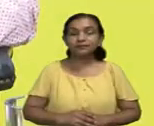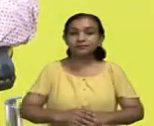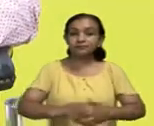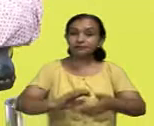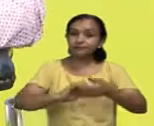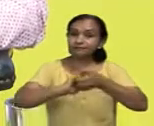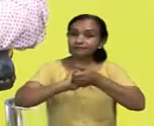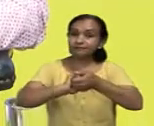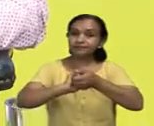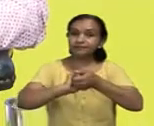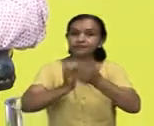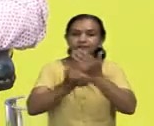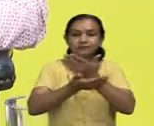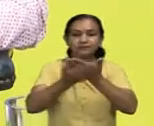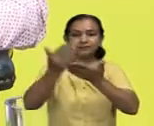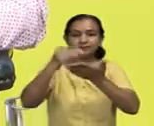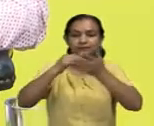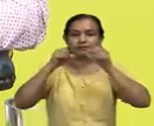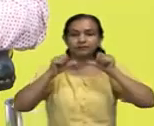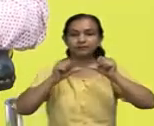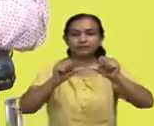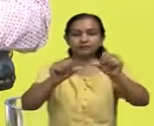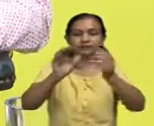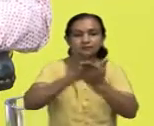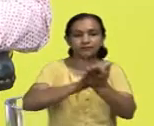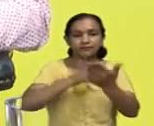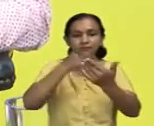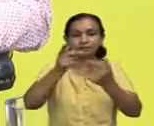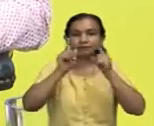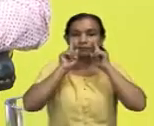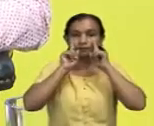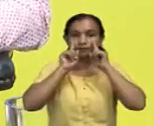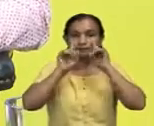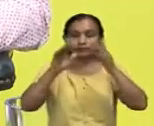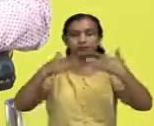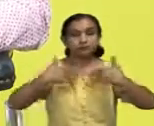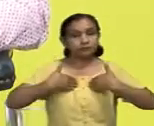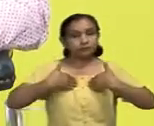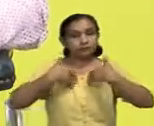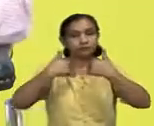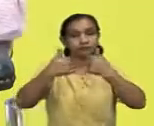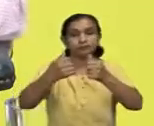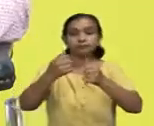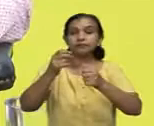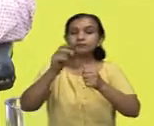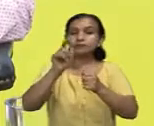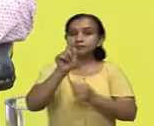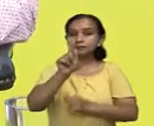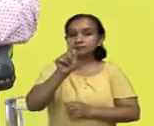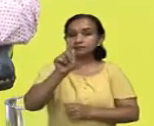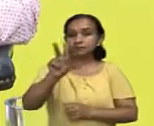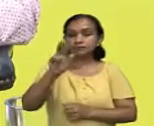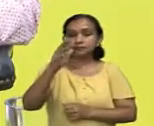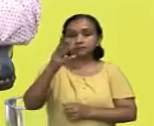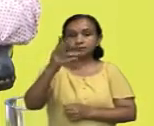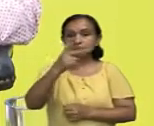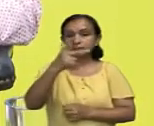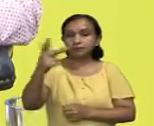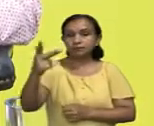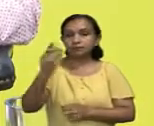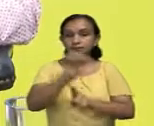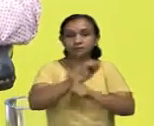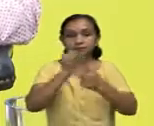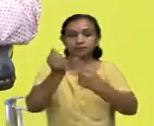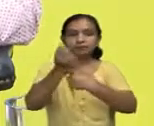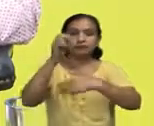Amigos televidentes, estamos de regreso en su gustado programa Prevenir de Salud a través de la frecuencia del canal 98, el canal parlamentario, el canal de la